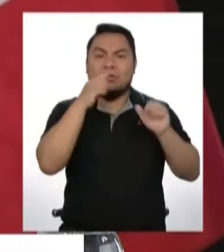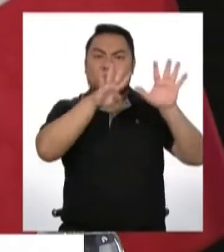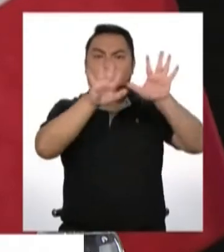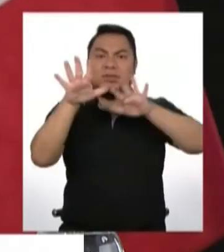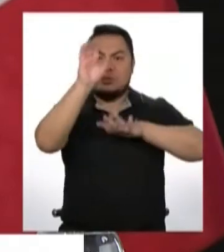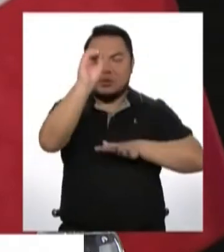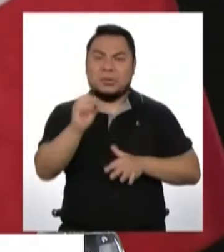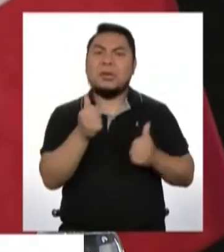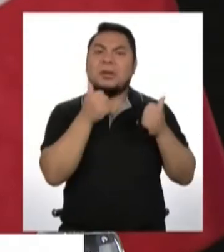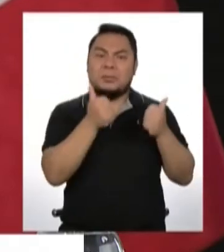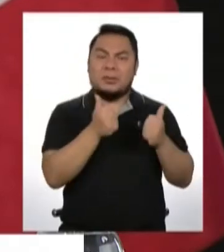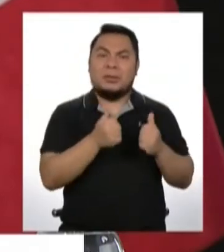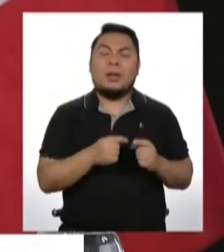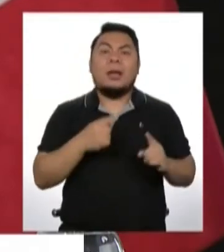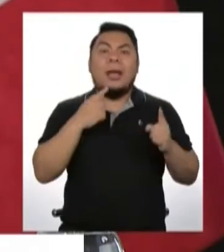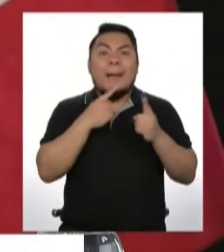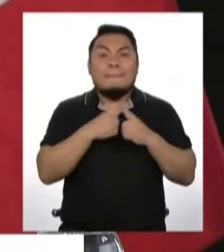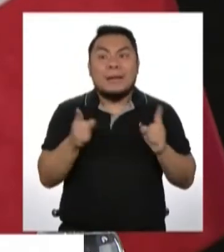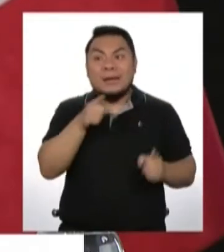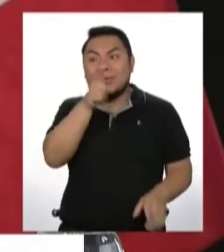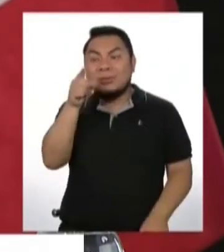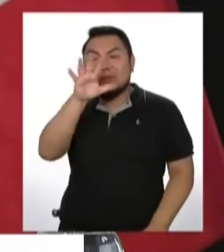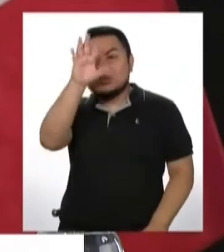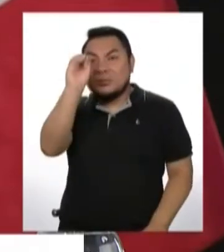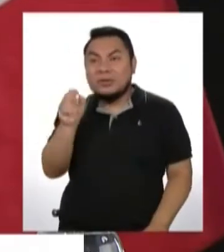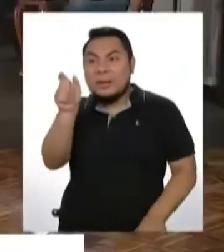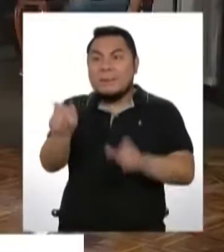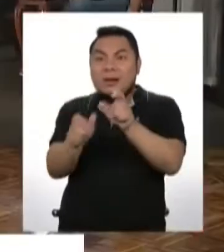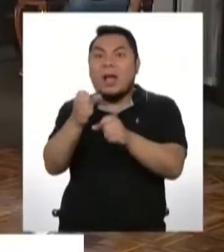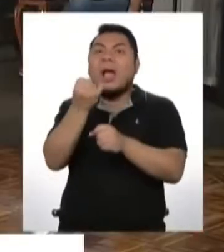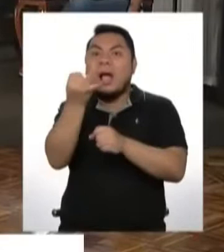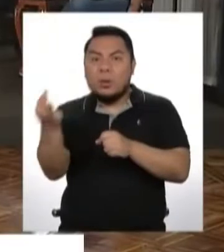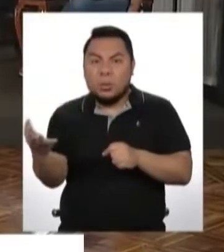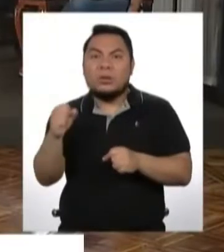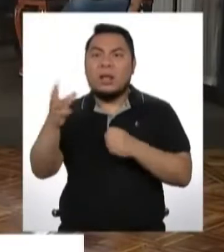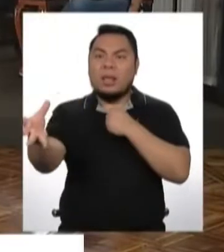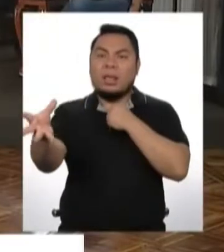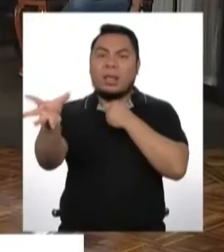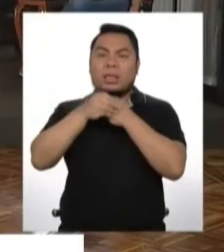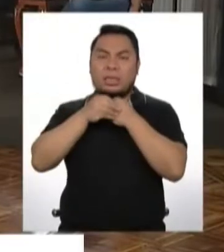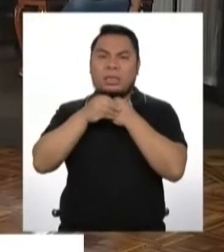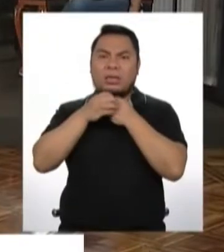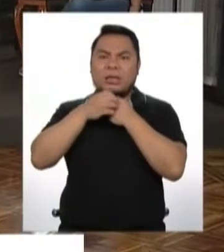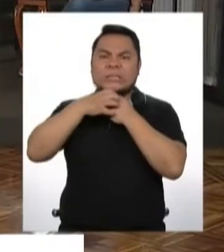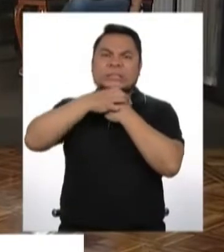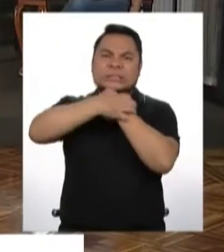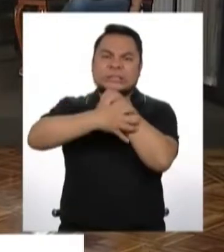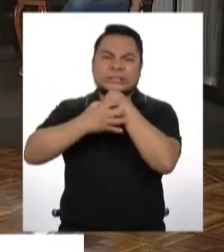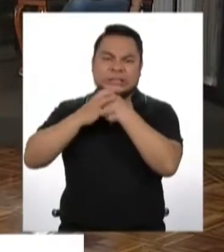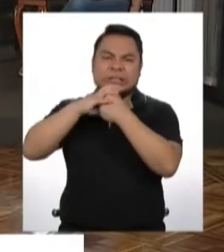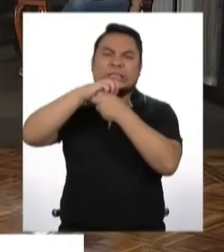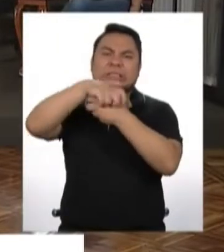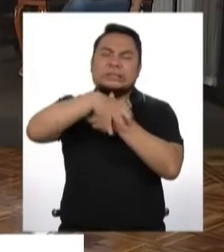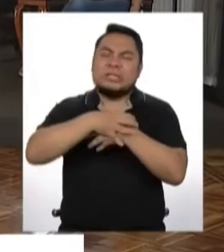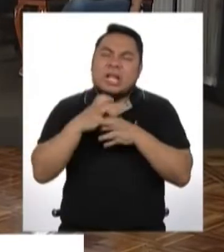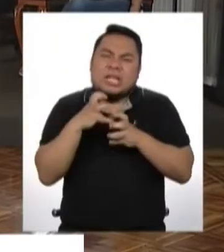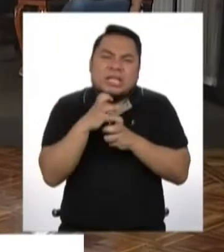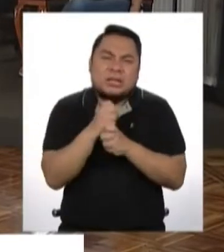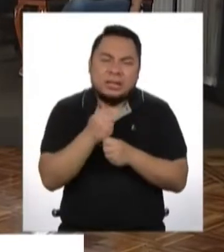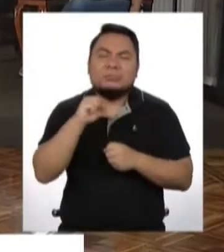se va a agravar e incluso puede llevar a la muerte de las personas que han sido